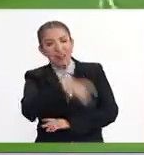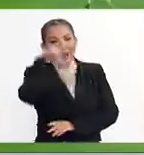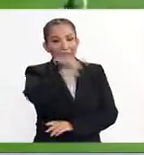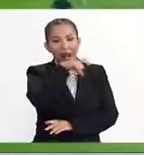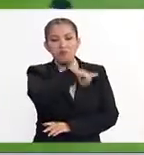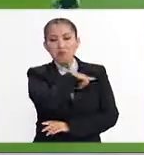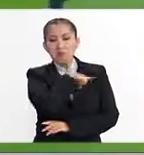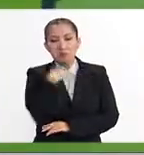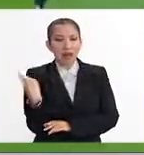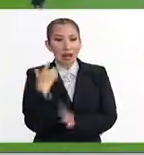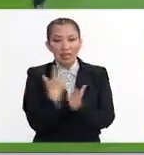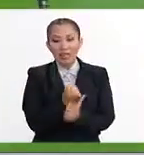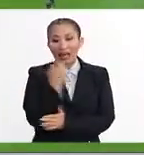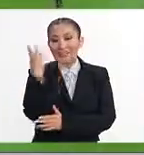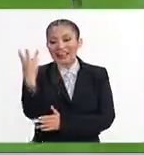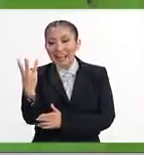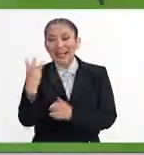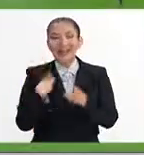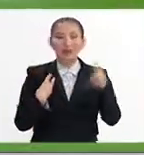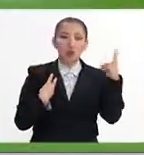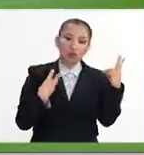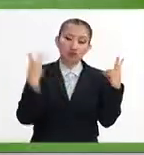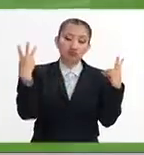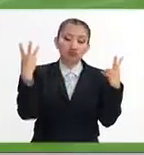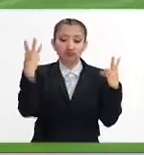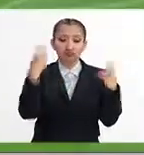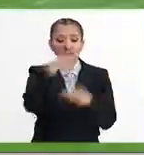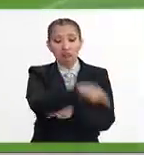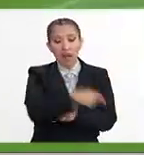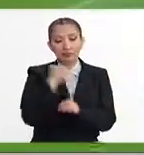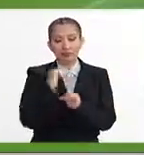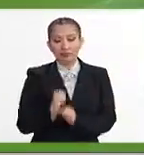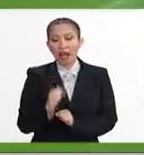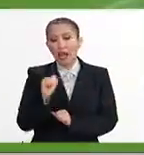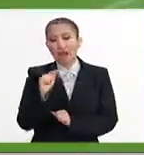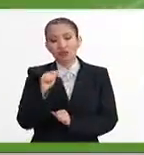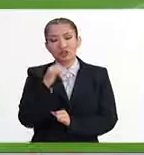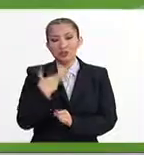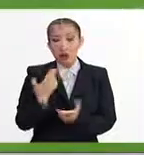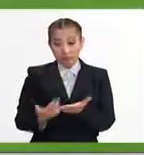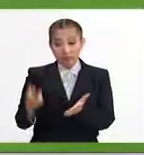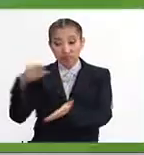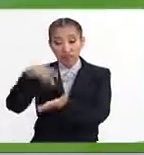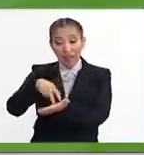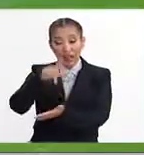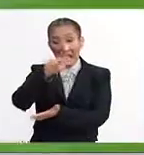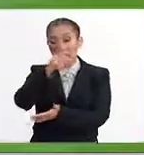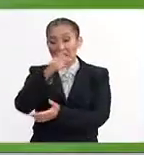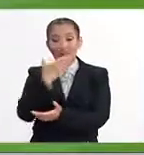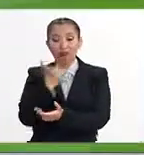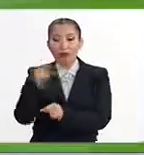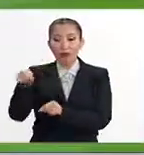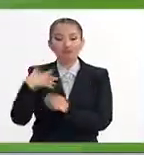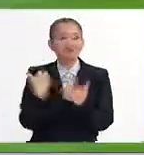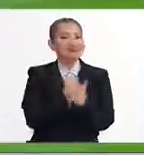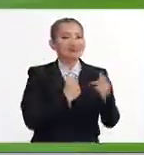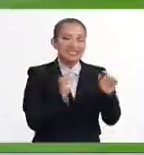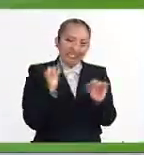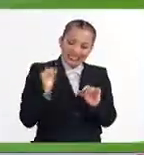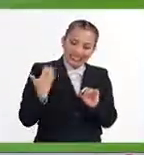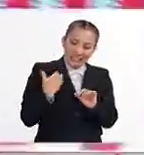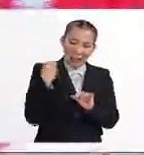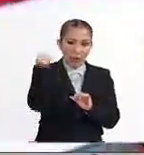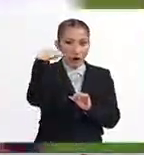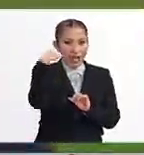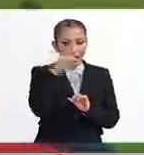del América con victoria de 3-2, aunque el equipo dirigido por Diego Alonso tampoco estará presente en la liguilla debido a la victoria de último momento